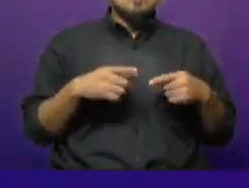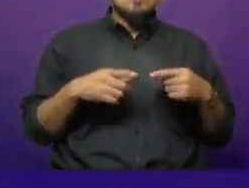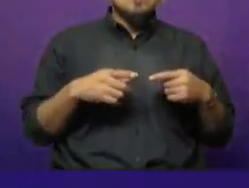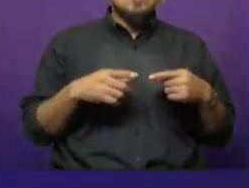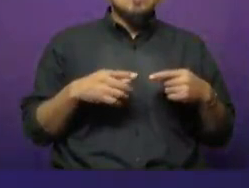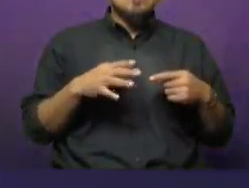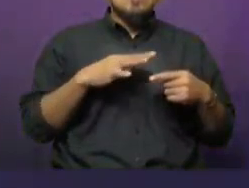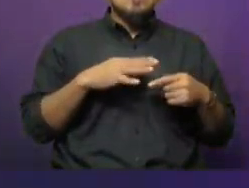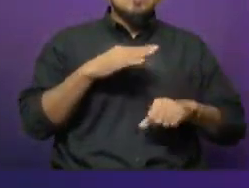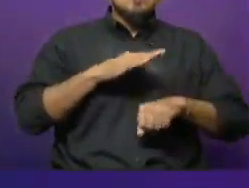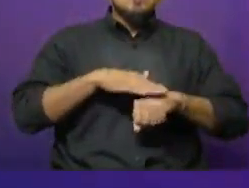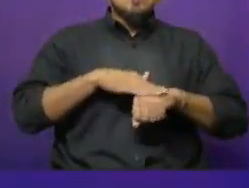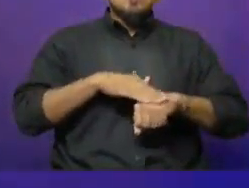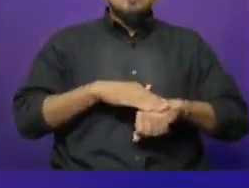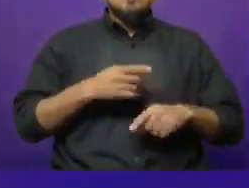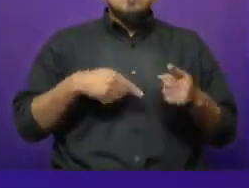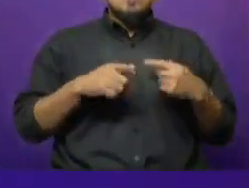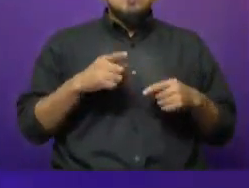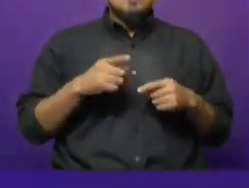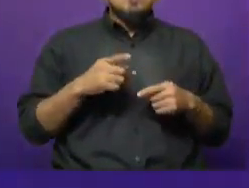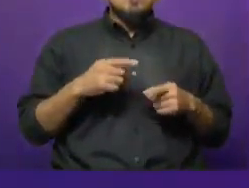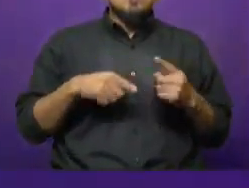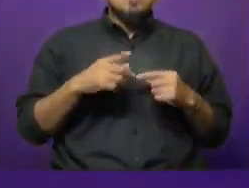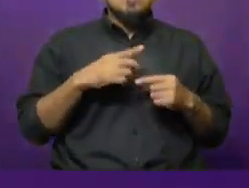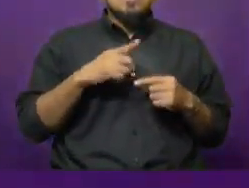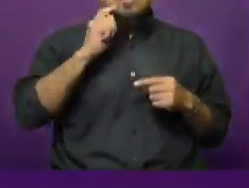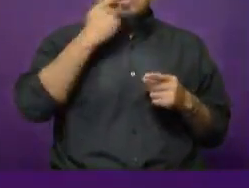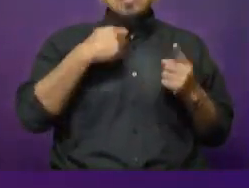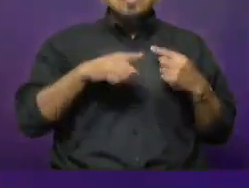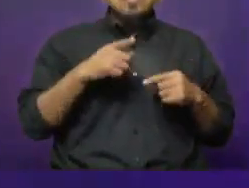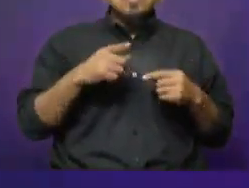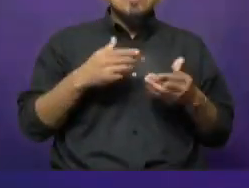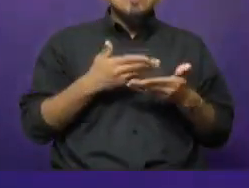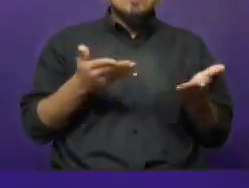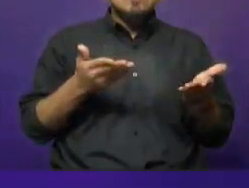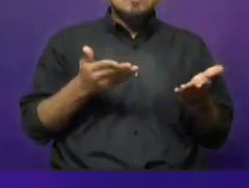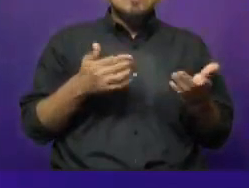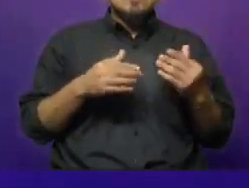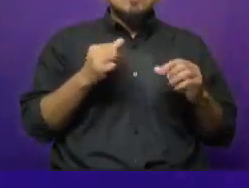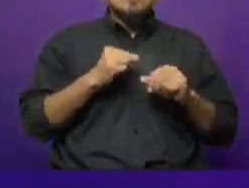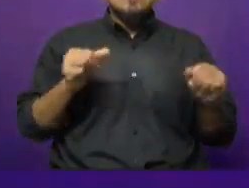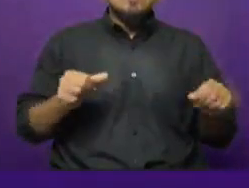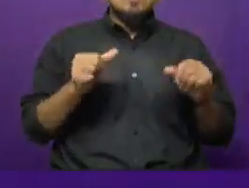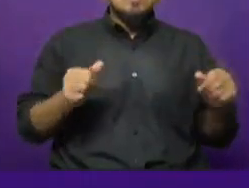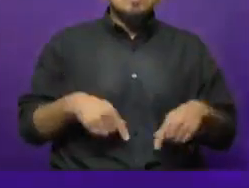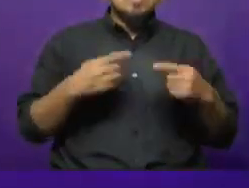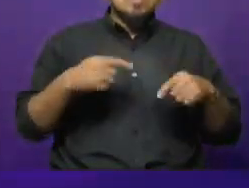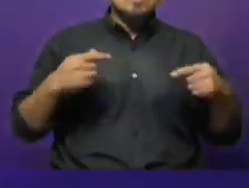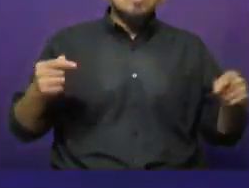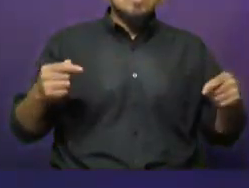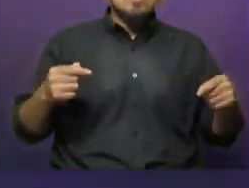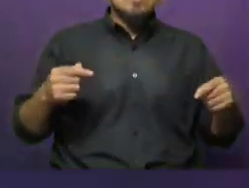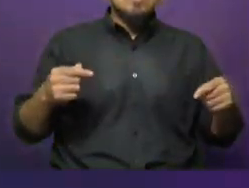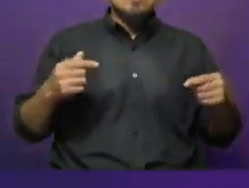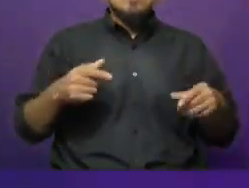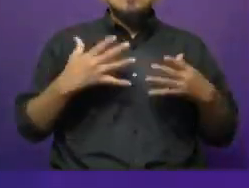además de una gran responsabilidad, ¿no? Pero sí, como que me gusta mirarlo así como un juego también, y como, bueno, se pueden hacer la cantidad de fusiones que uno le